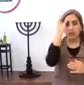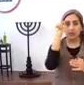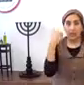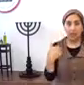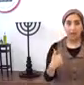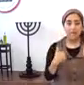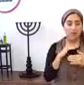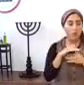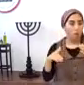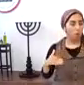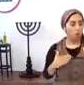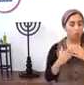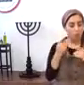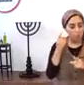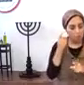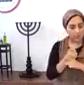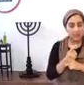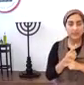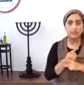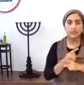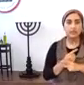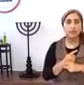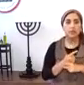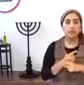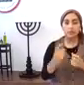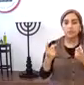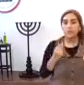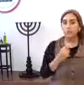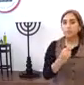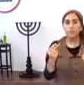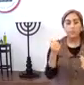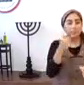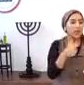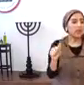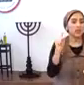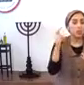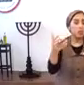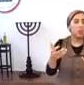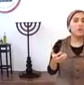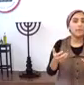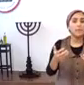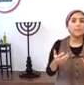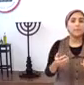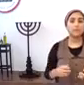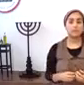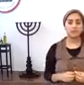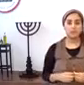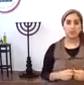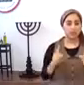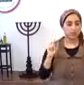Elohim tiene todo el derecho de valerse así, de todo,